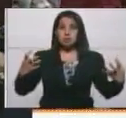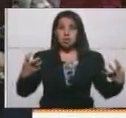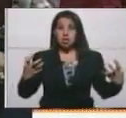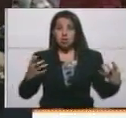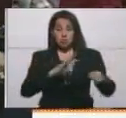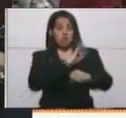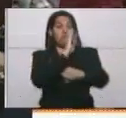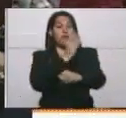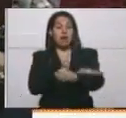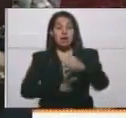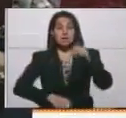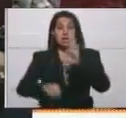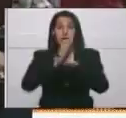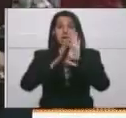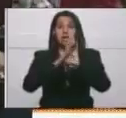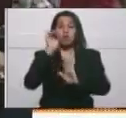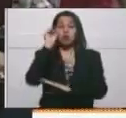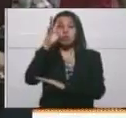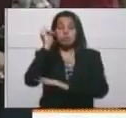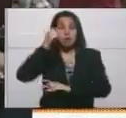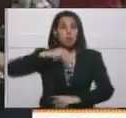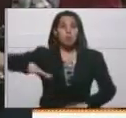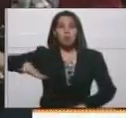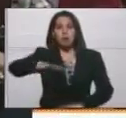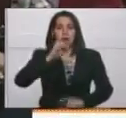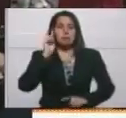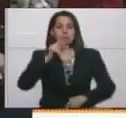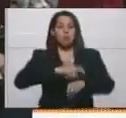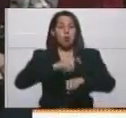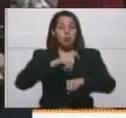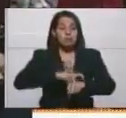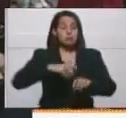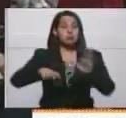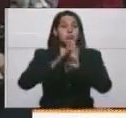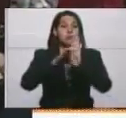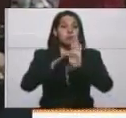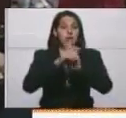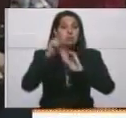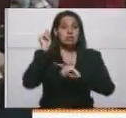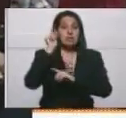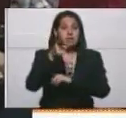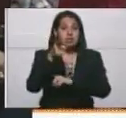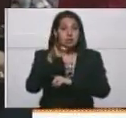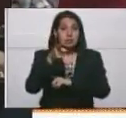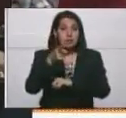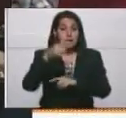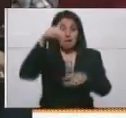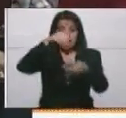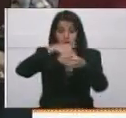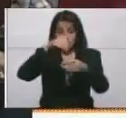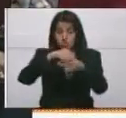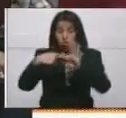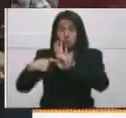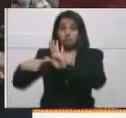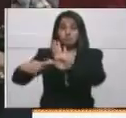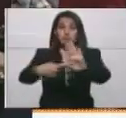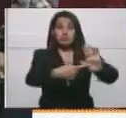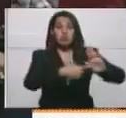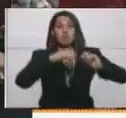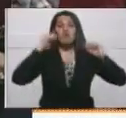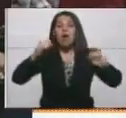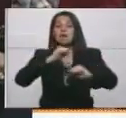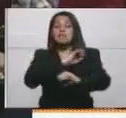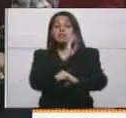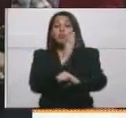fuerza constituyente del pueblo. Estamos en un momento constituyente. Y esta elección ha demostrado lo que es la fuerza del pueblo